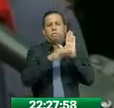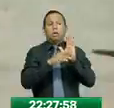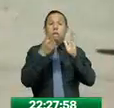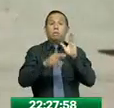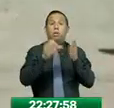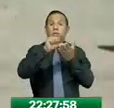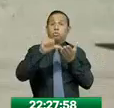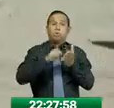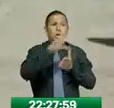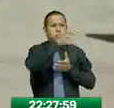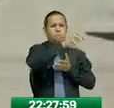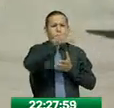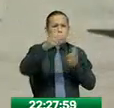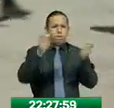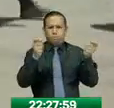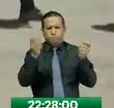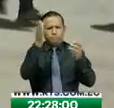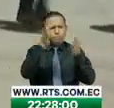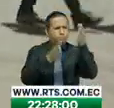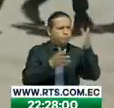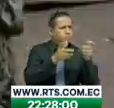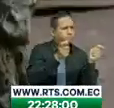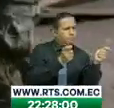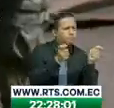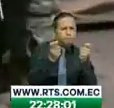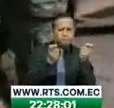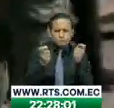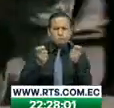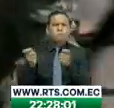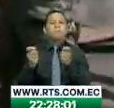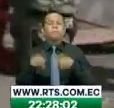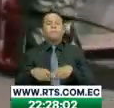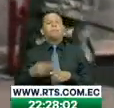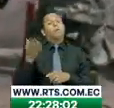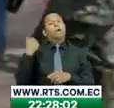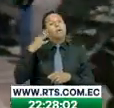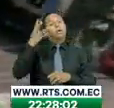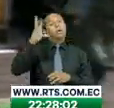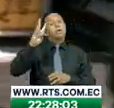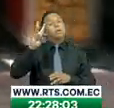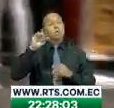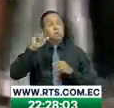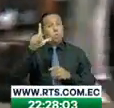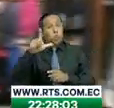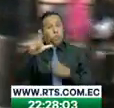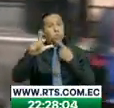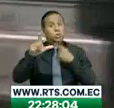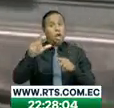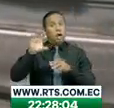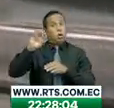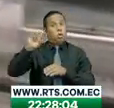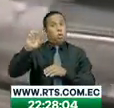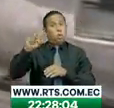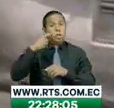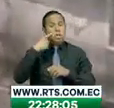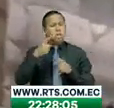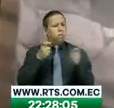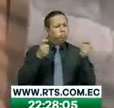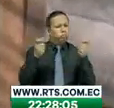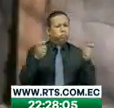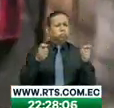la ciudad. Vale señalar que el pasado 16 de julio el COE Nacional resolvió mantener un mayor control en 7 parroquias de Quito, donde se